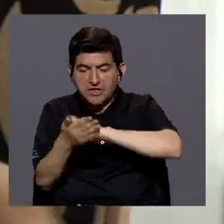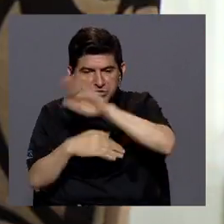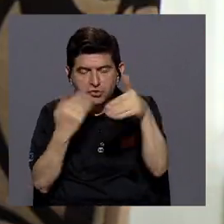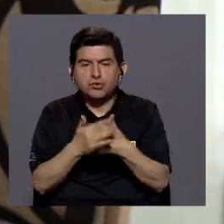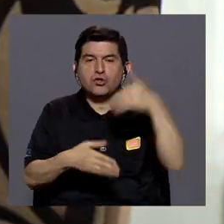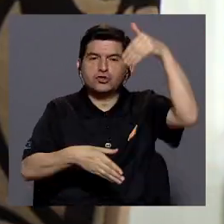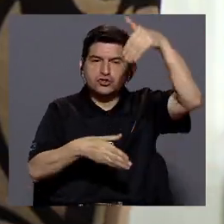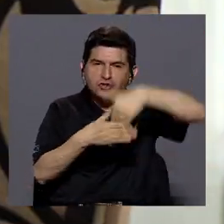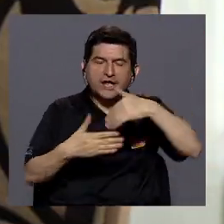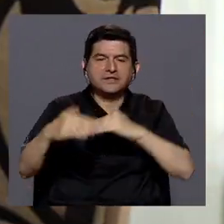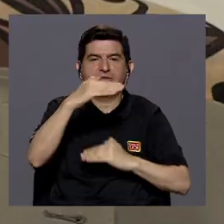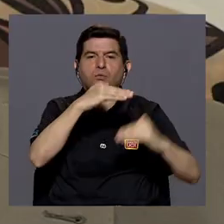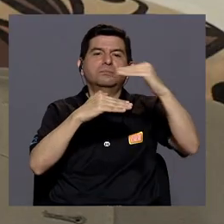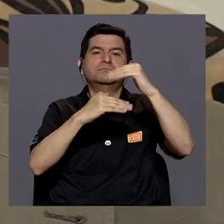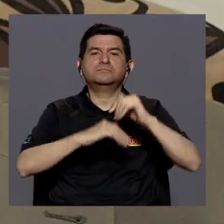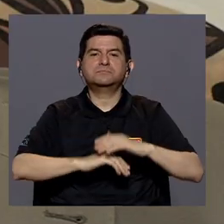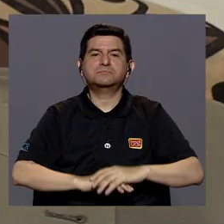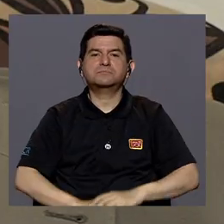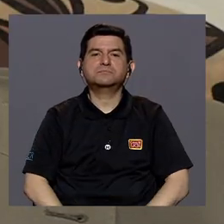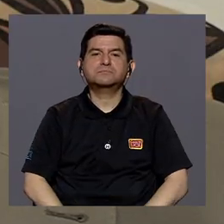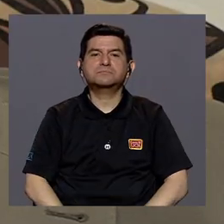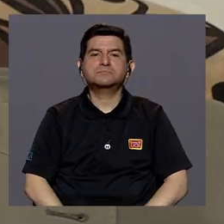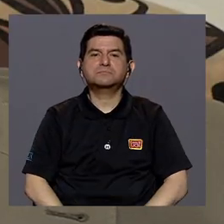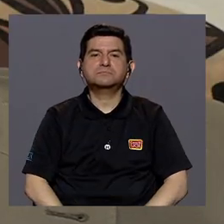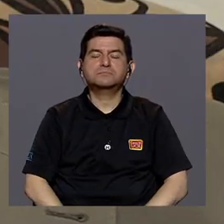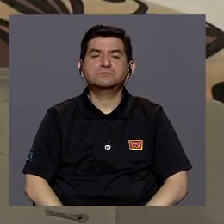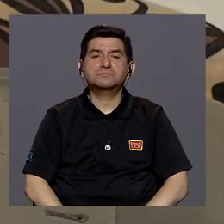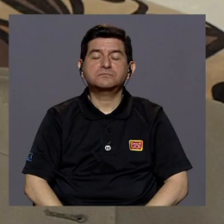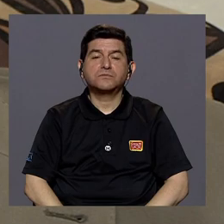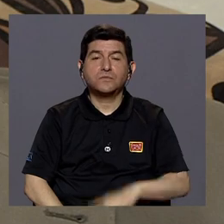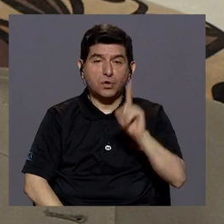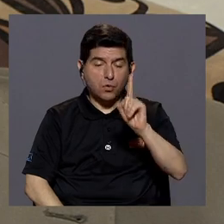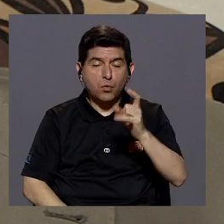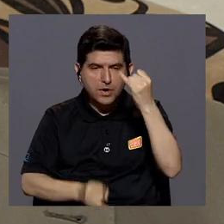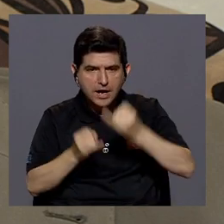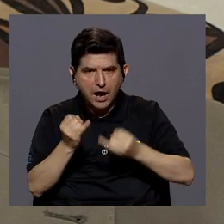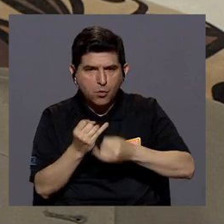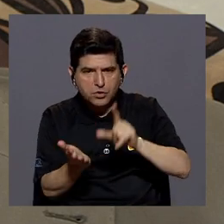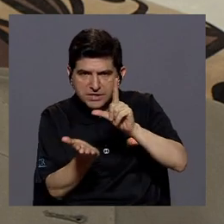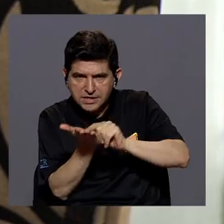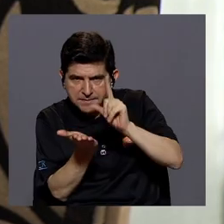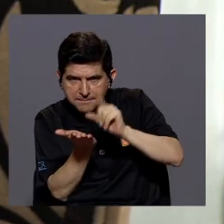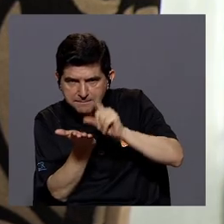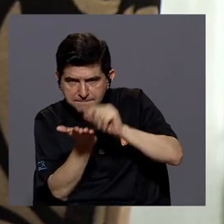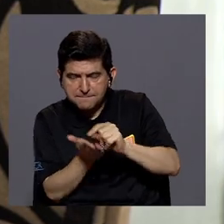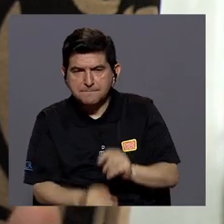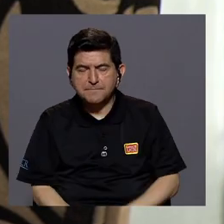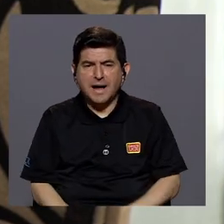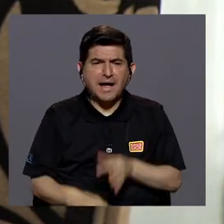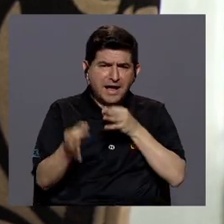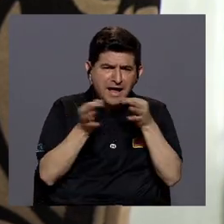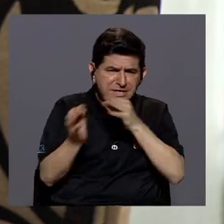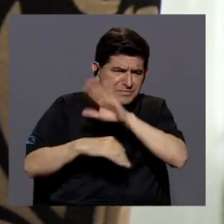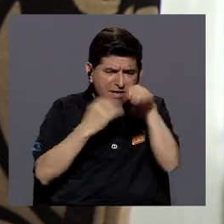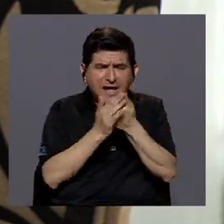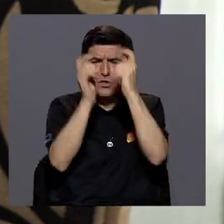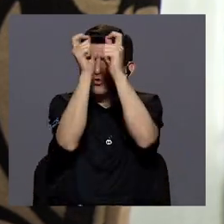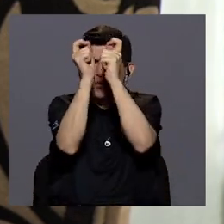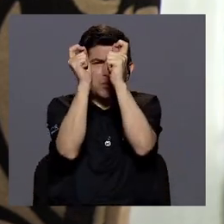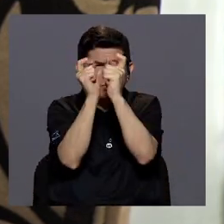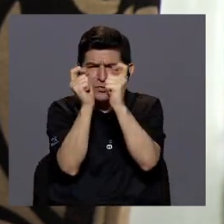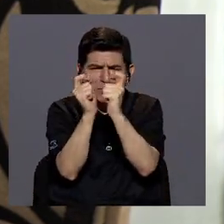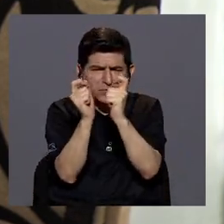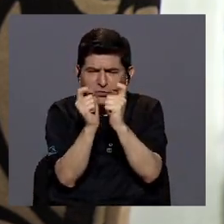adentro del edificio. Hicimos una edición, la última, que explicando todo por menores, que